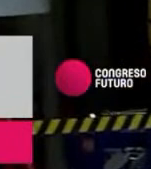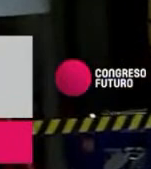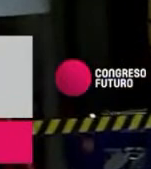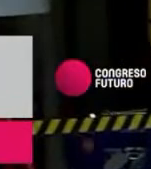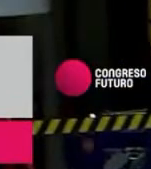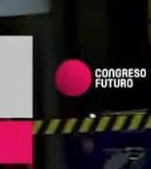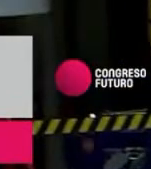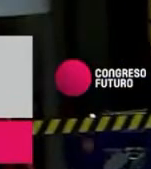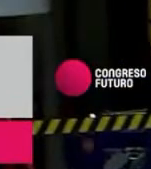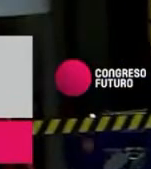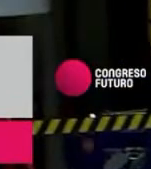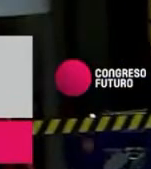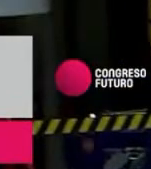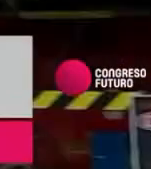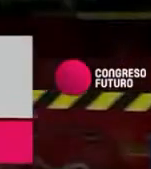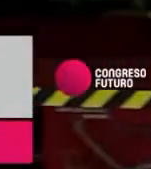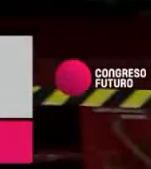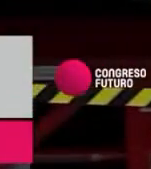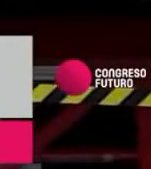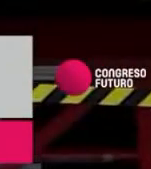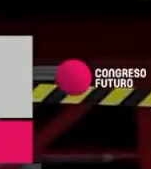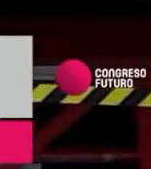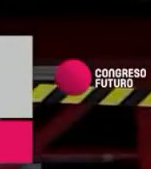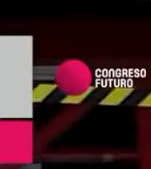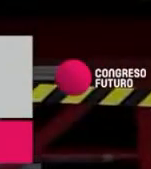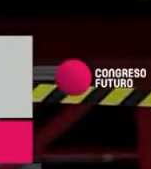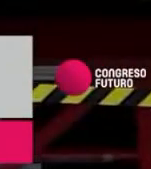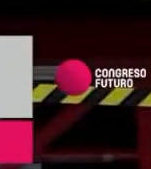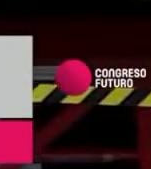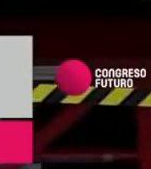Los 6 espejos ya